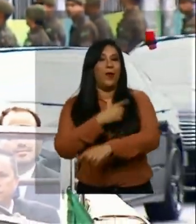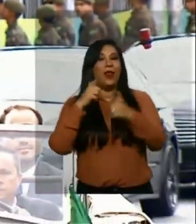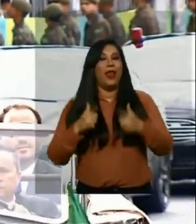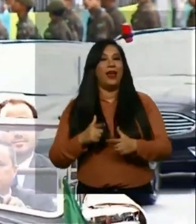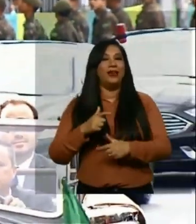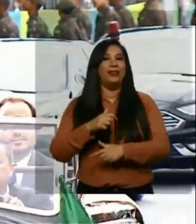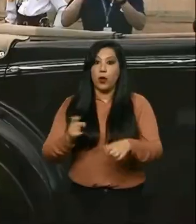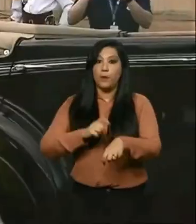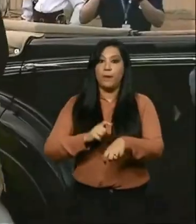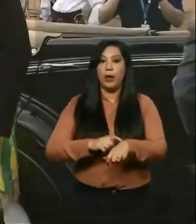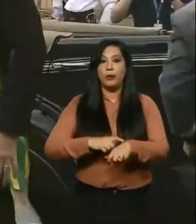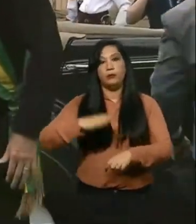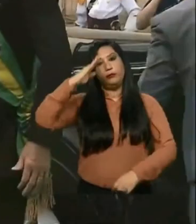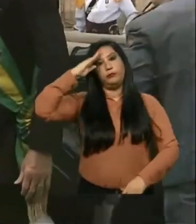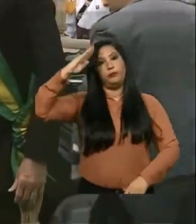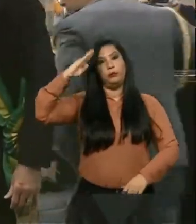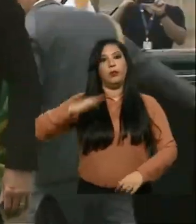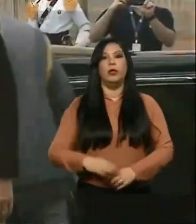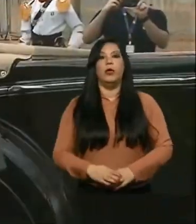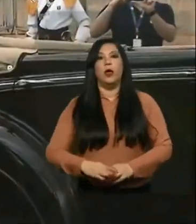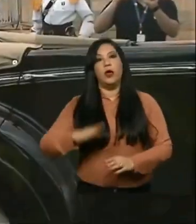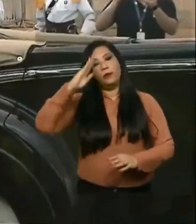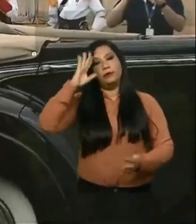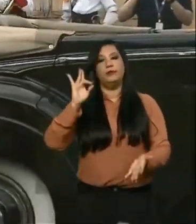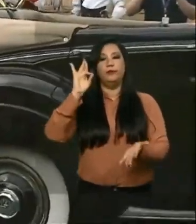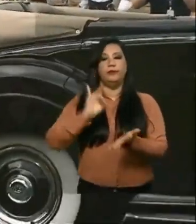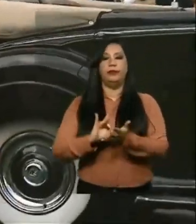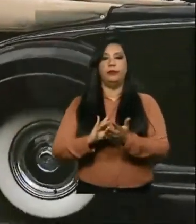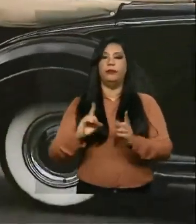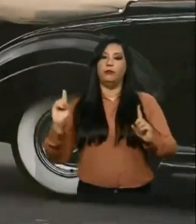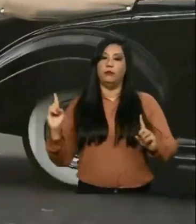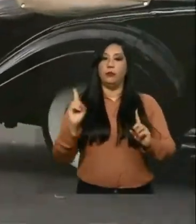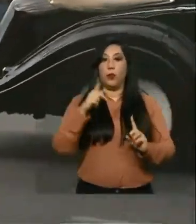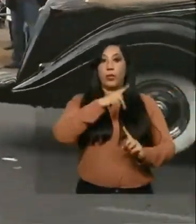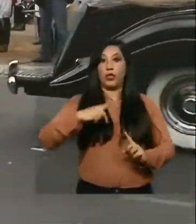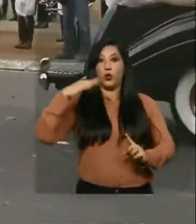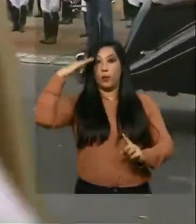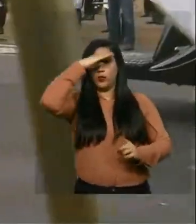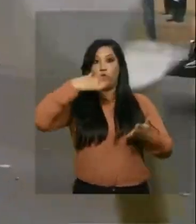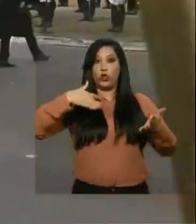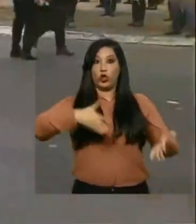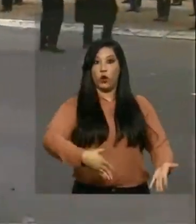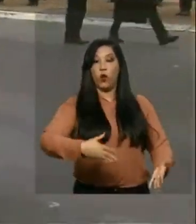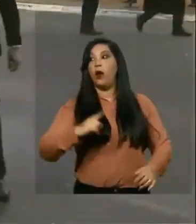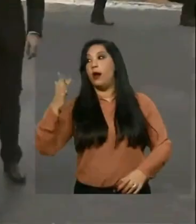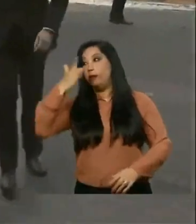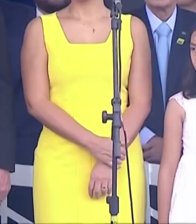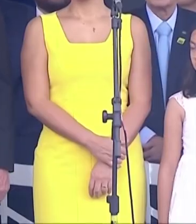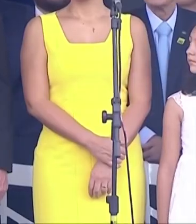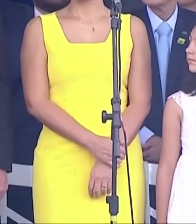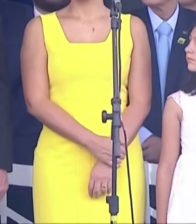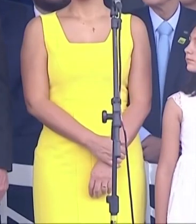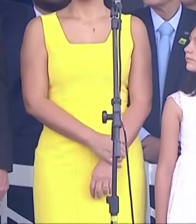pared abdominal se espera que reciba el alta médica al cabo de cinco días y que pueda viajar en avión después de una semana